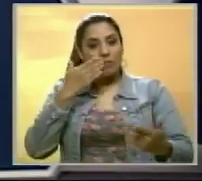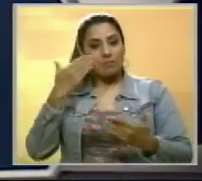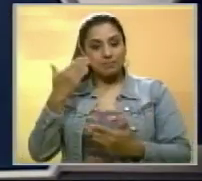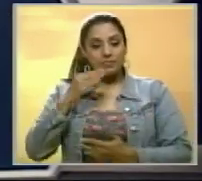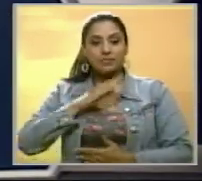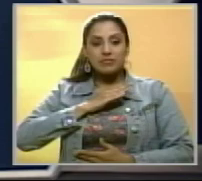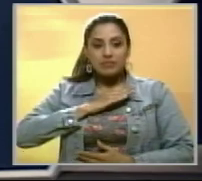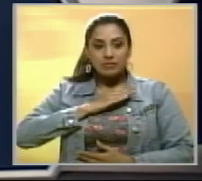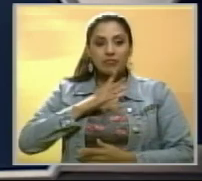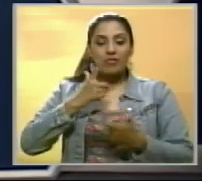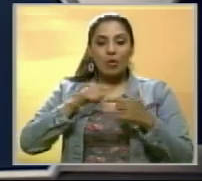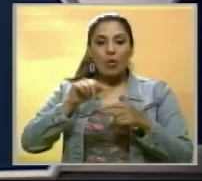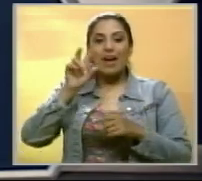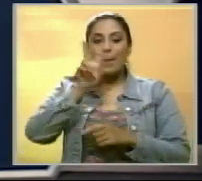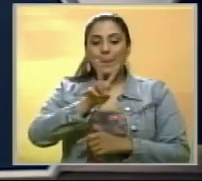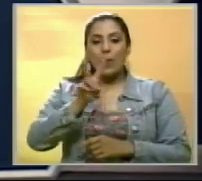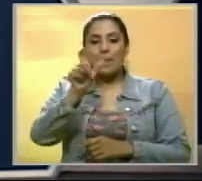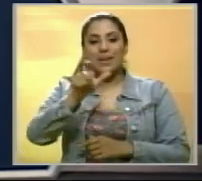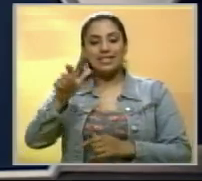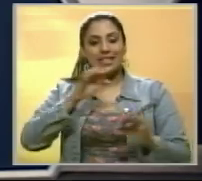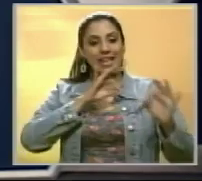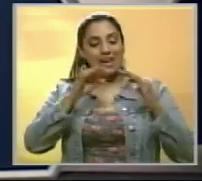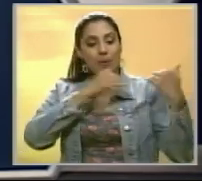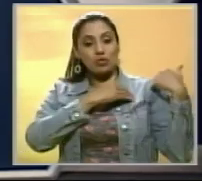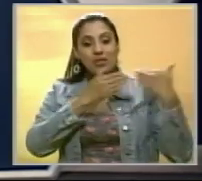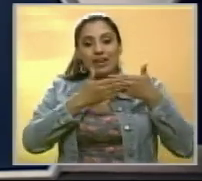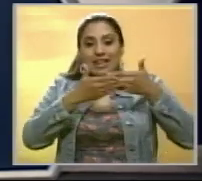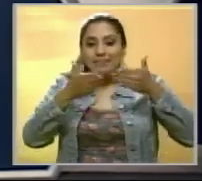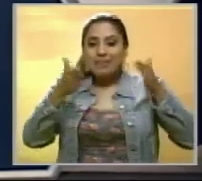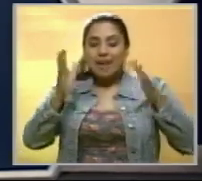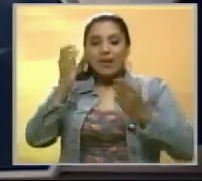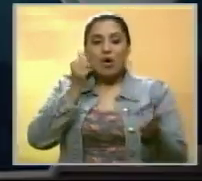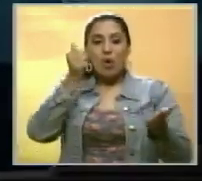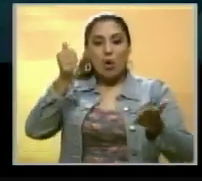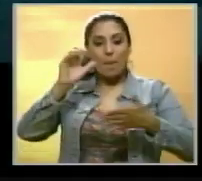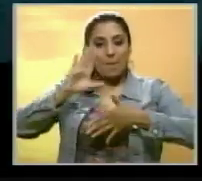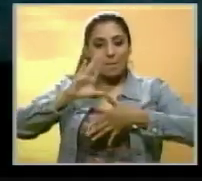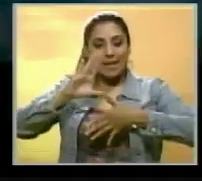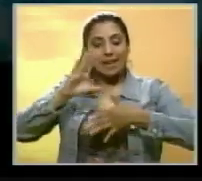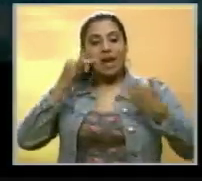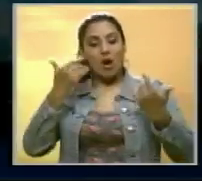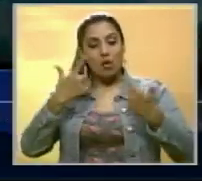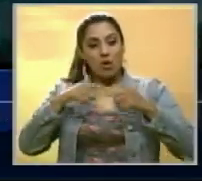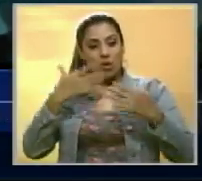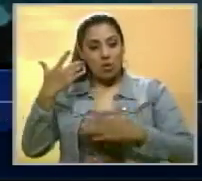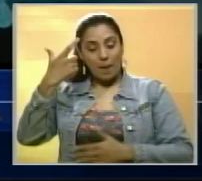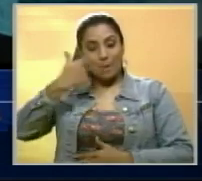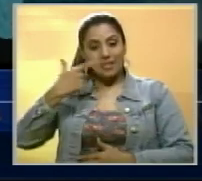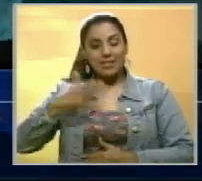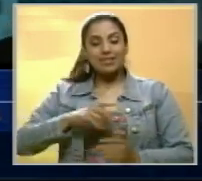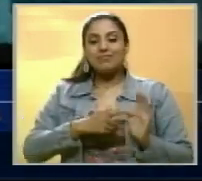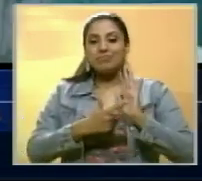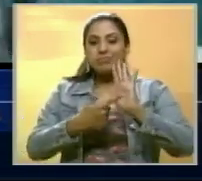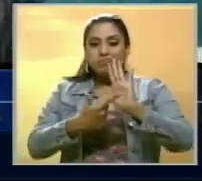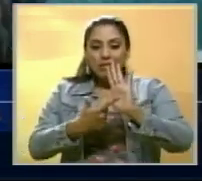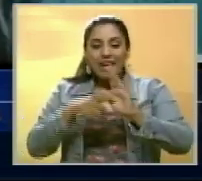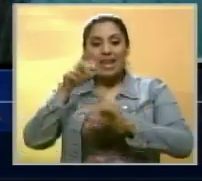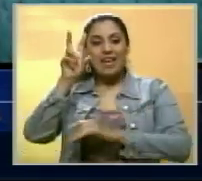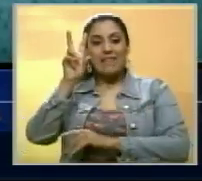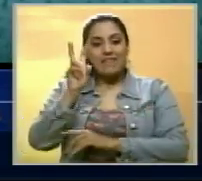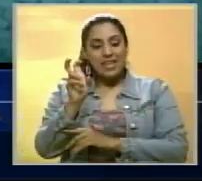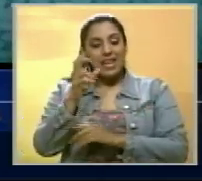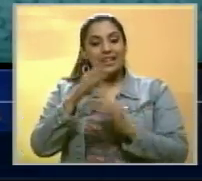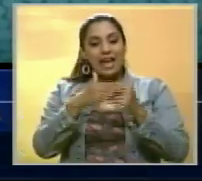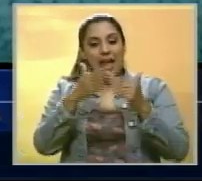Jason Derulo serán los encargados de la ceremonia de apertura de la Copa América. El reggaetón y el reggae protagonizarán este viernes la